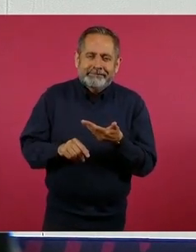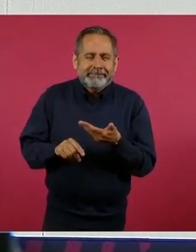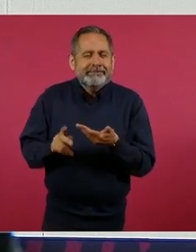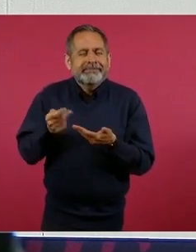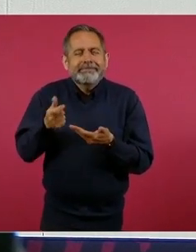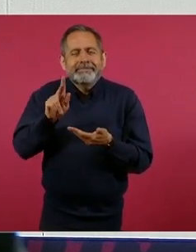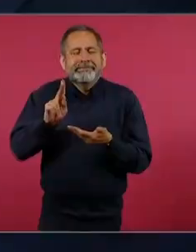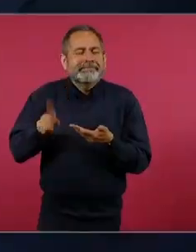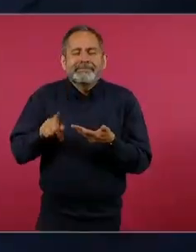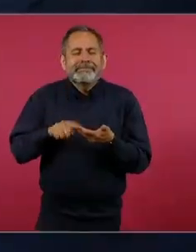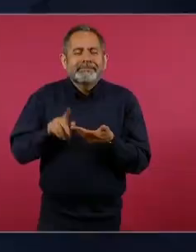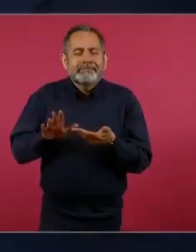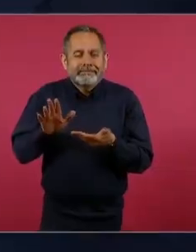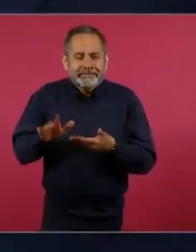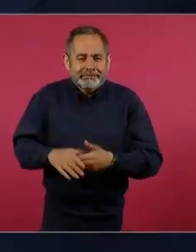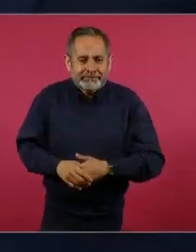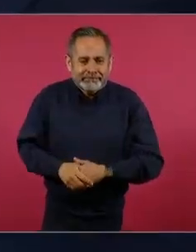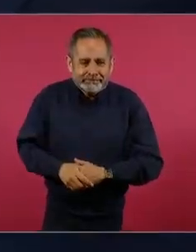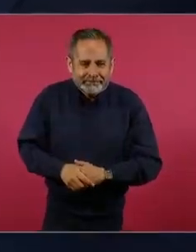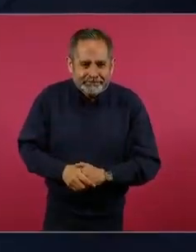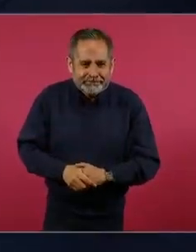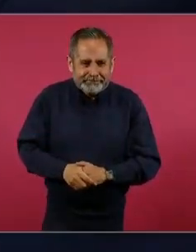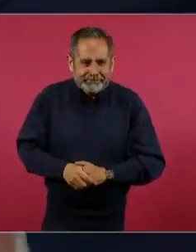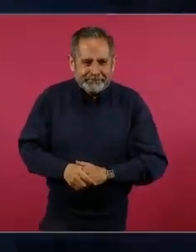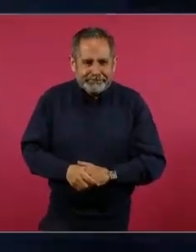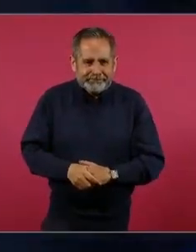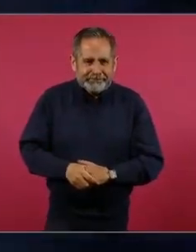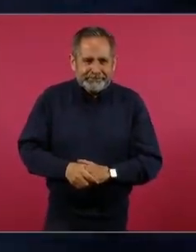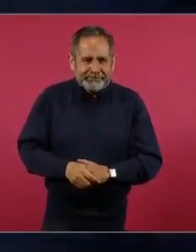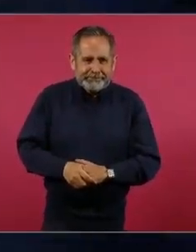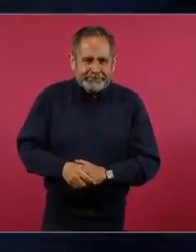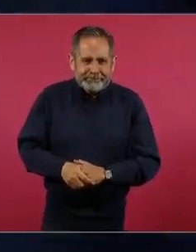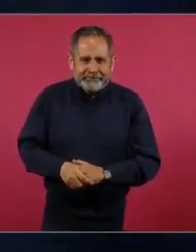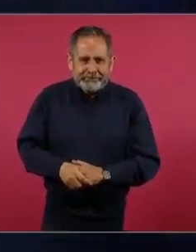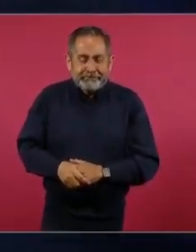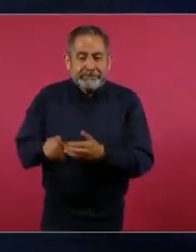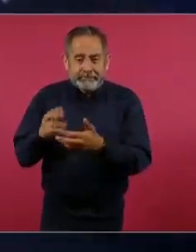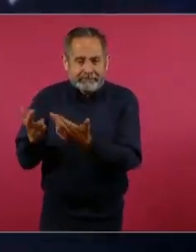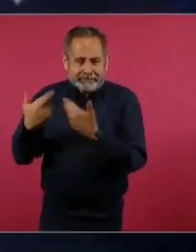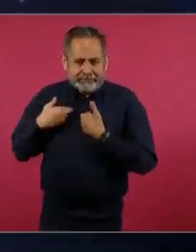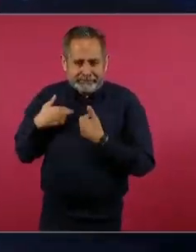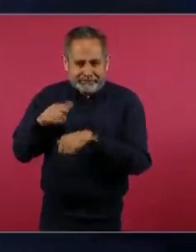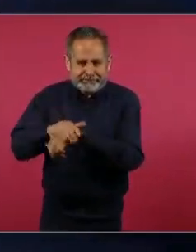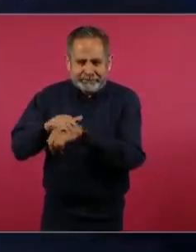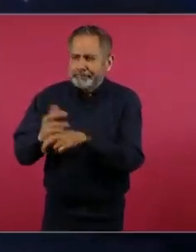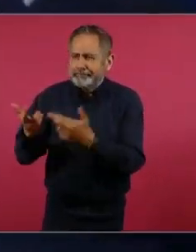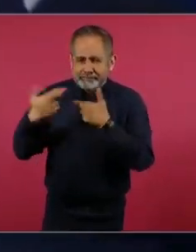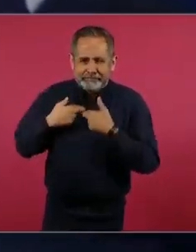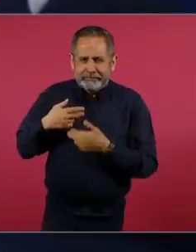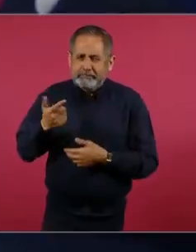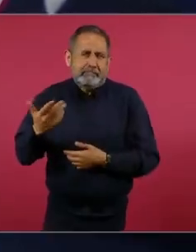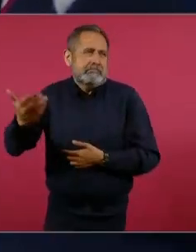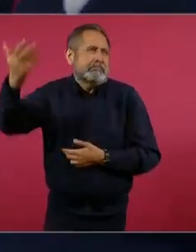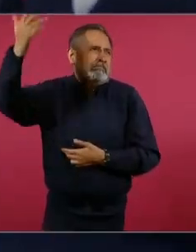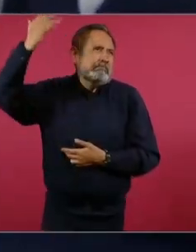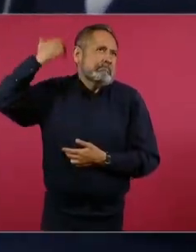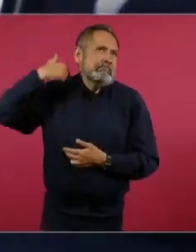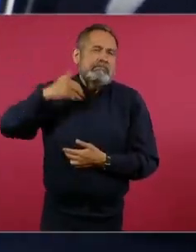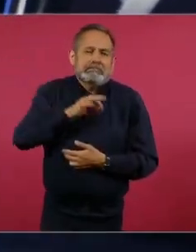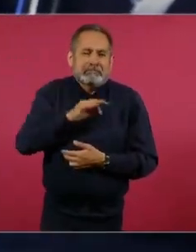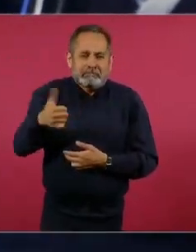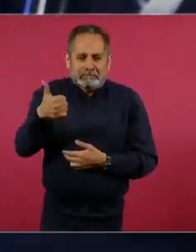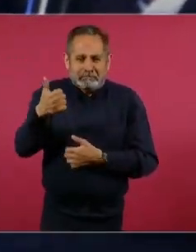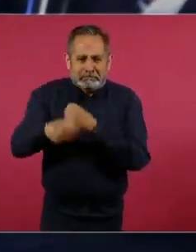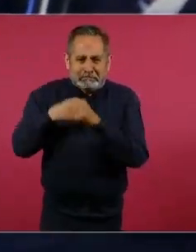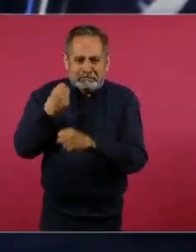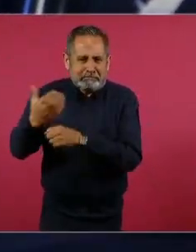como. No se oye el micrófono. ¿Qué no se oye? Este me lo regaló un amigo, me lo regaló, pero como hace